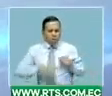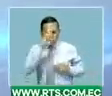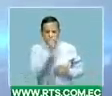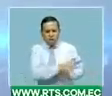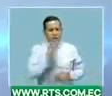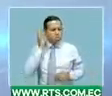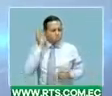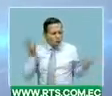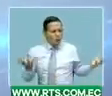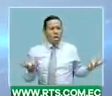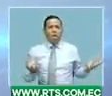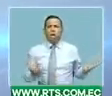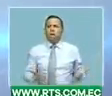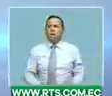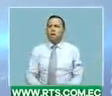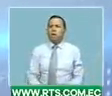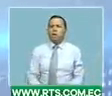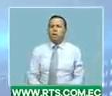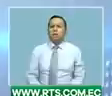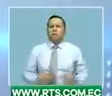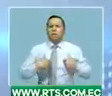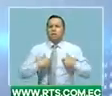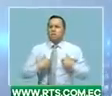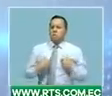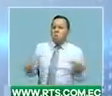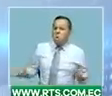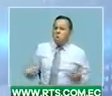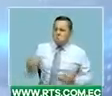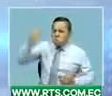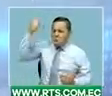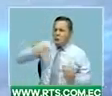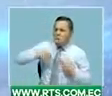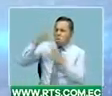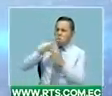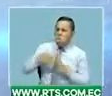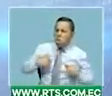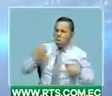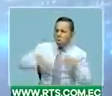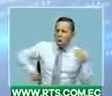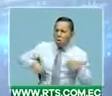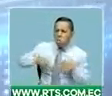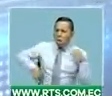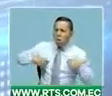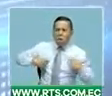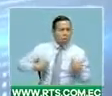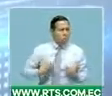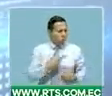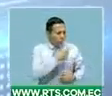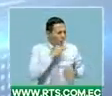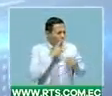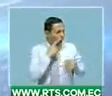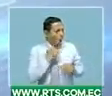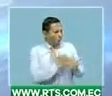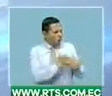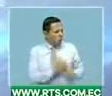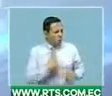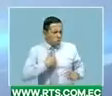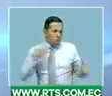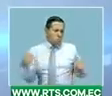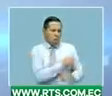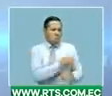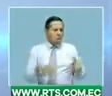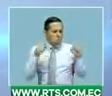Cállese, caballero. Ya, a mí me callo. ¿Ya? Usted no tiene ningún derecho de tratarme así, caballero. Porque eso, si fuera un hombre, le sacaría la. Porque así